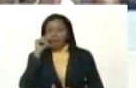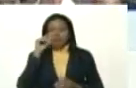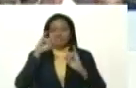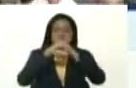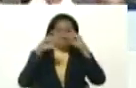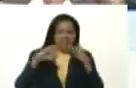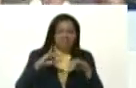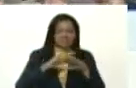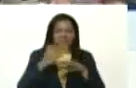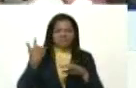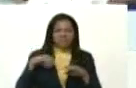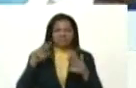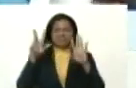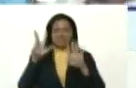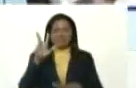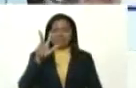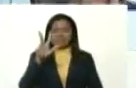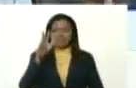3 muchachos.